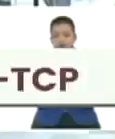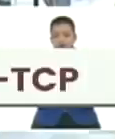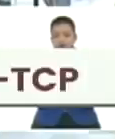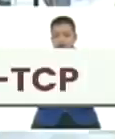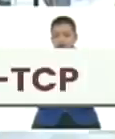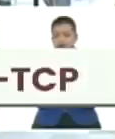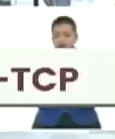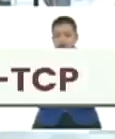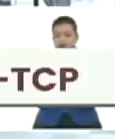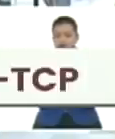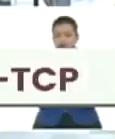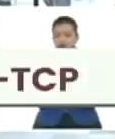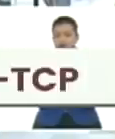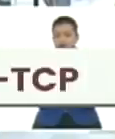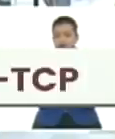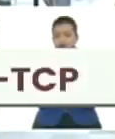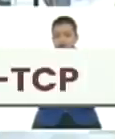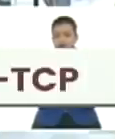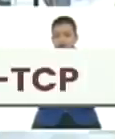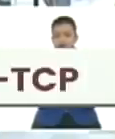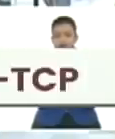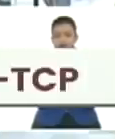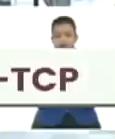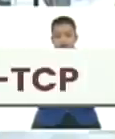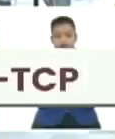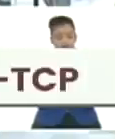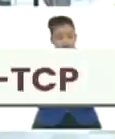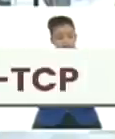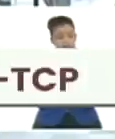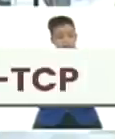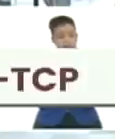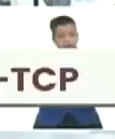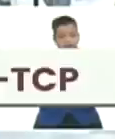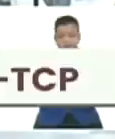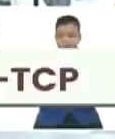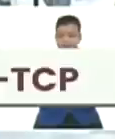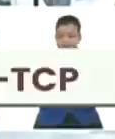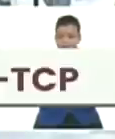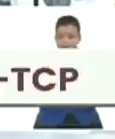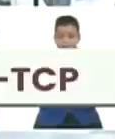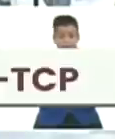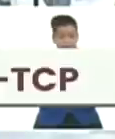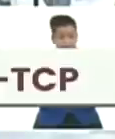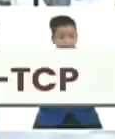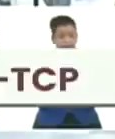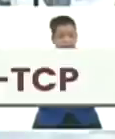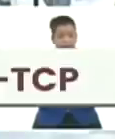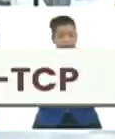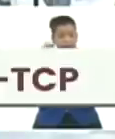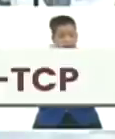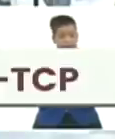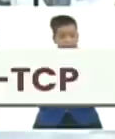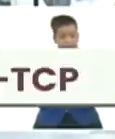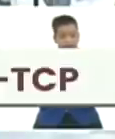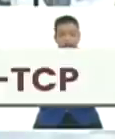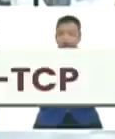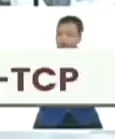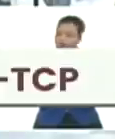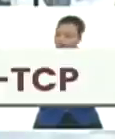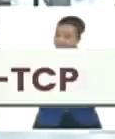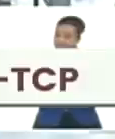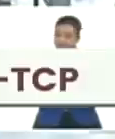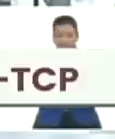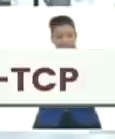sentirnos orgullosos de que tenemos una unidad latinoamericana y caribeña en medio de la